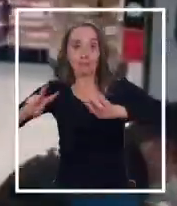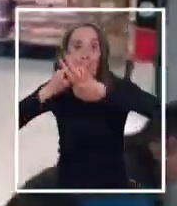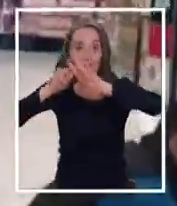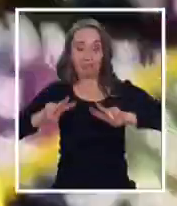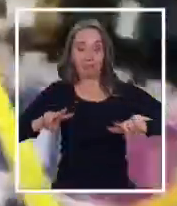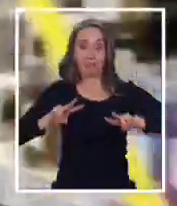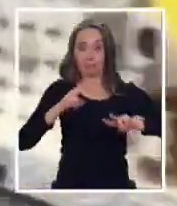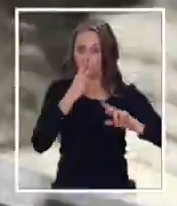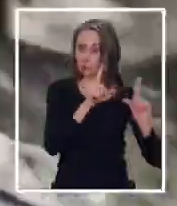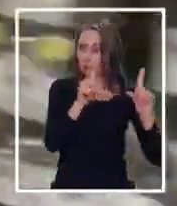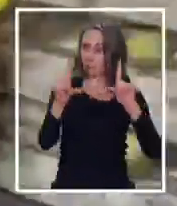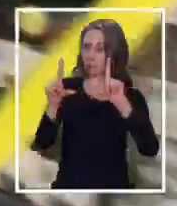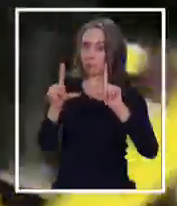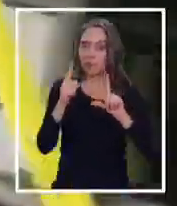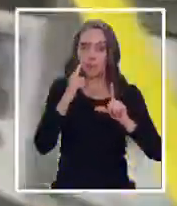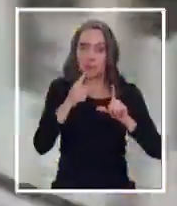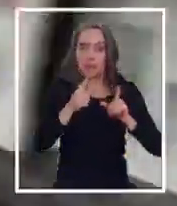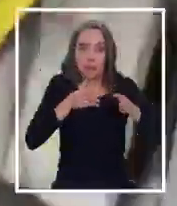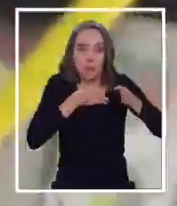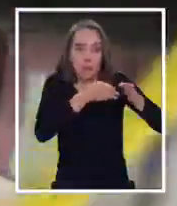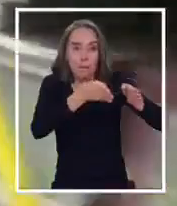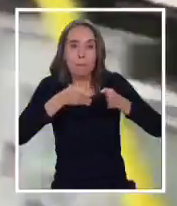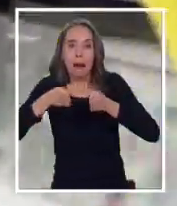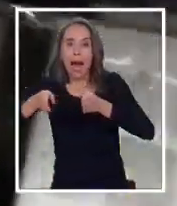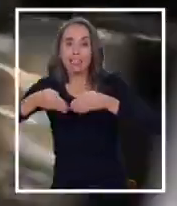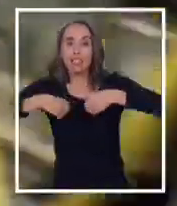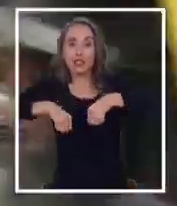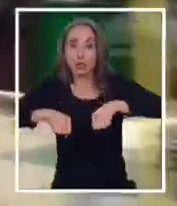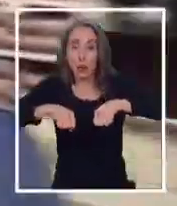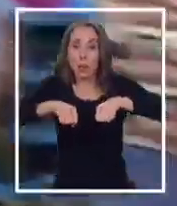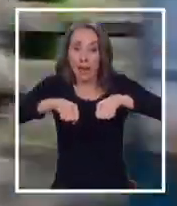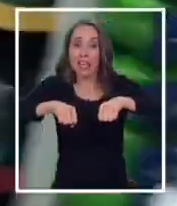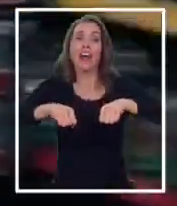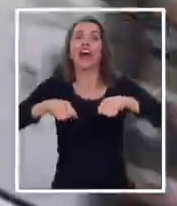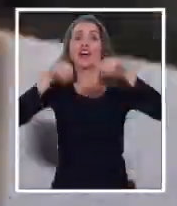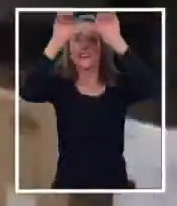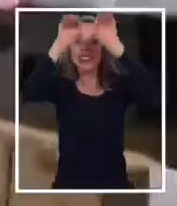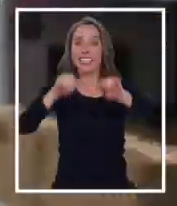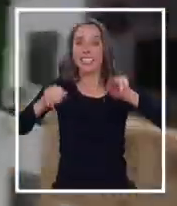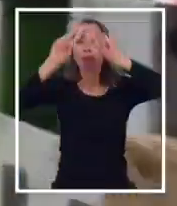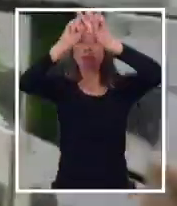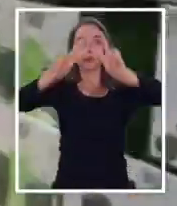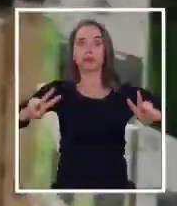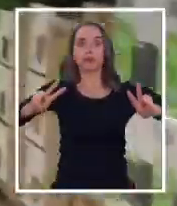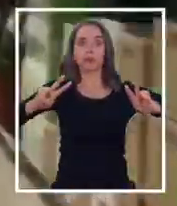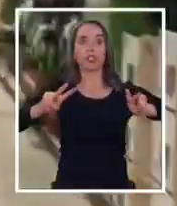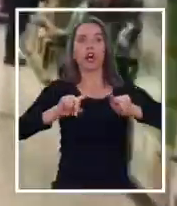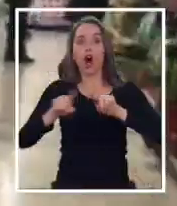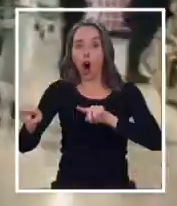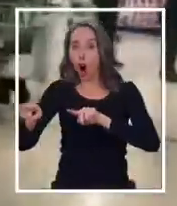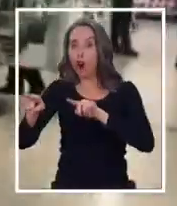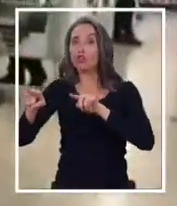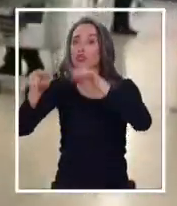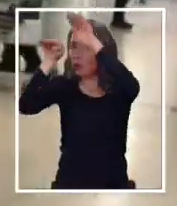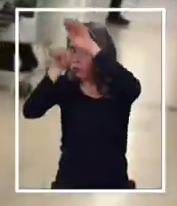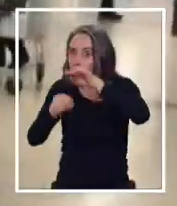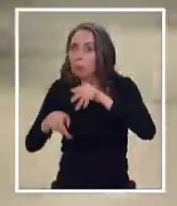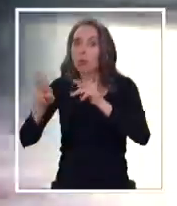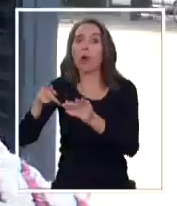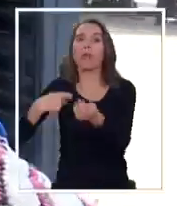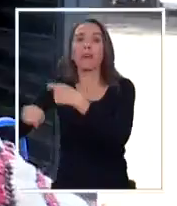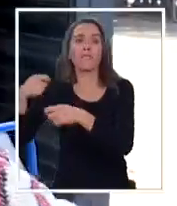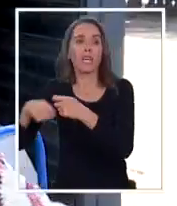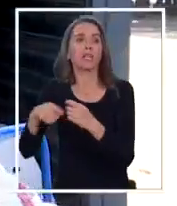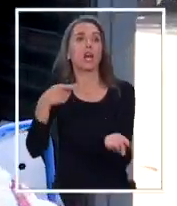así amanecieron algunos pasillos de las tiendas cuando las tapadas con cintas mientras otras se permitían la venta se puede